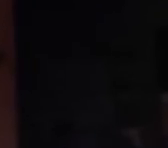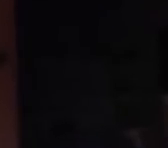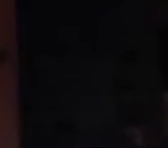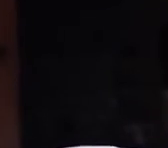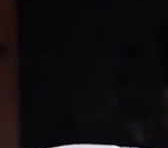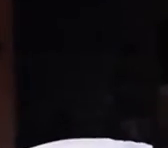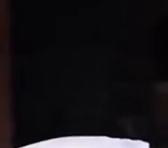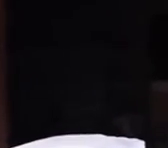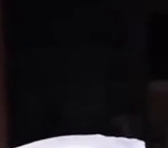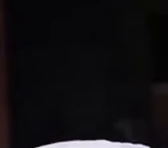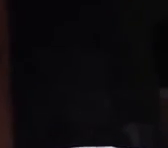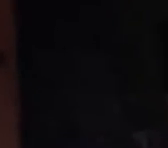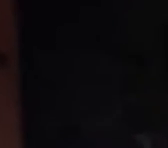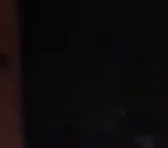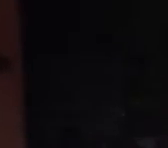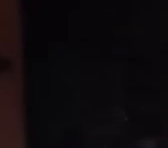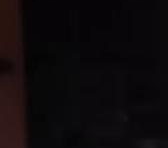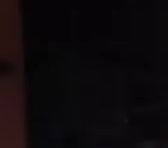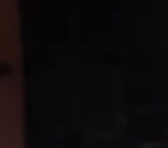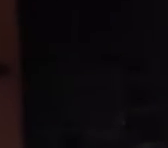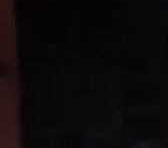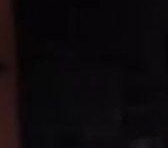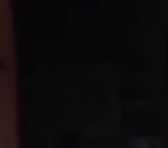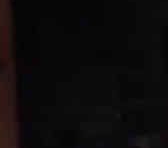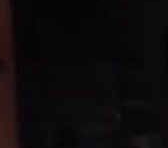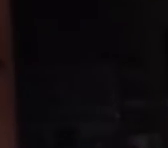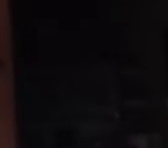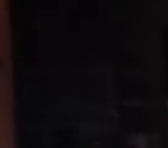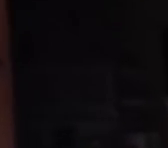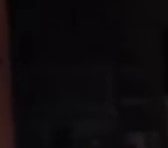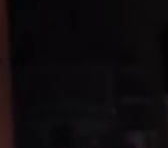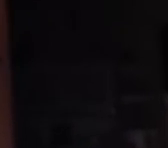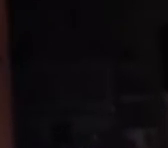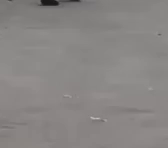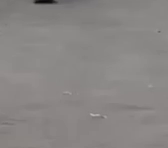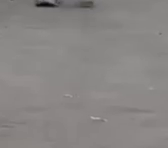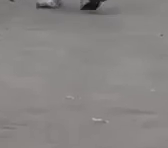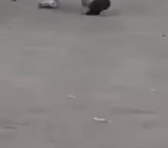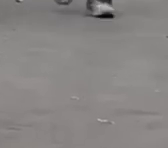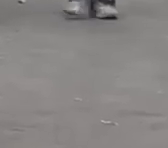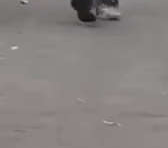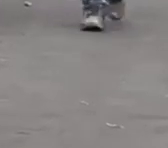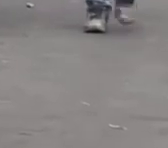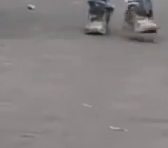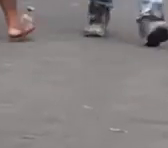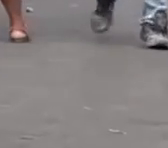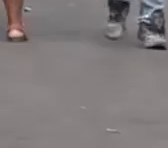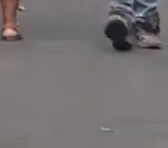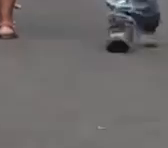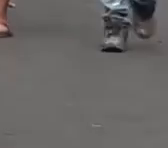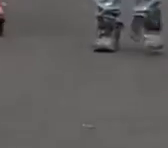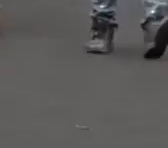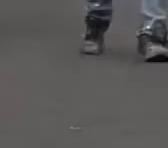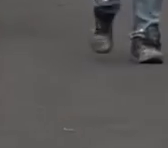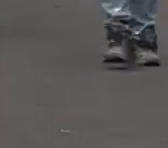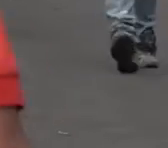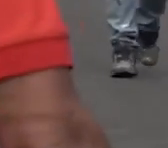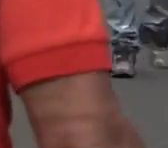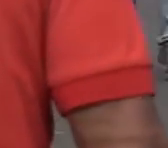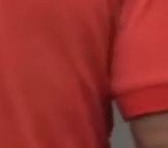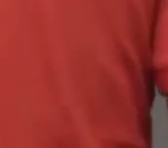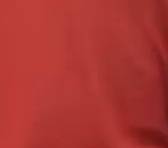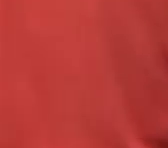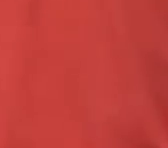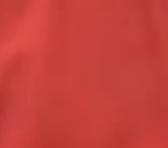representantes del gobierno de nicaragua solicitaron ante la comisión económica para américa latina y el caribe que el plan de lucha contra la pobreza